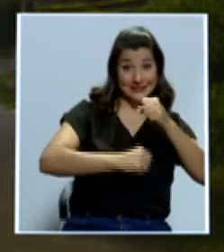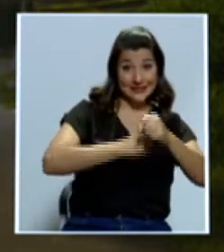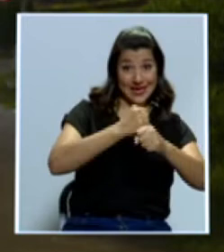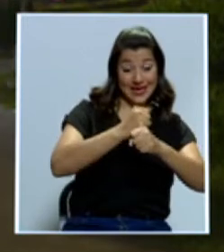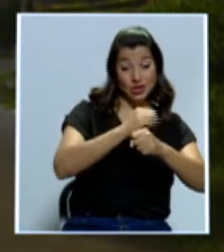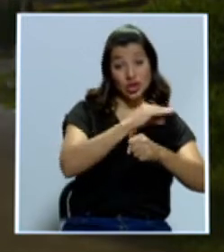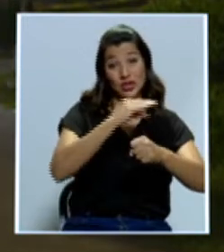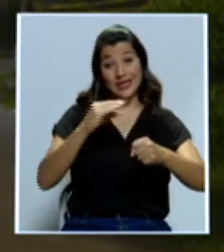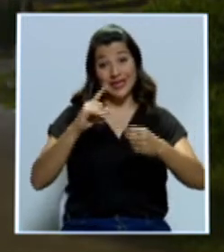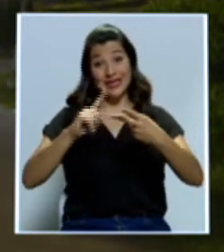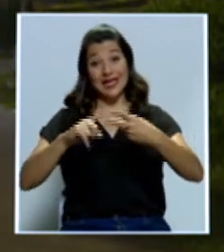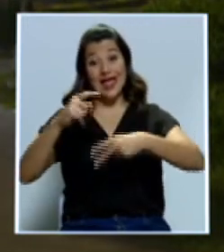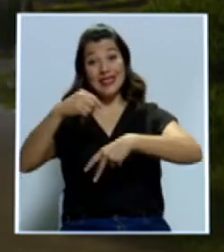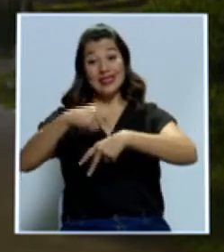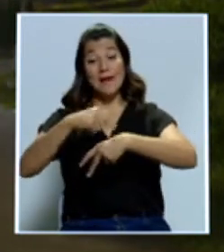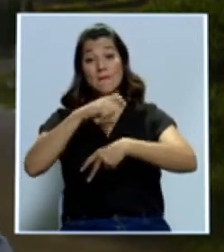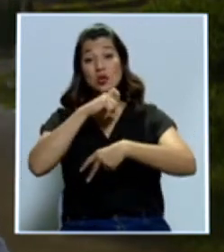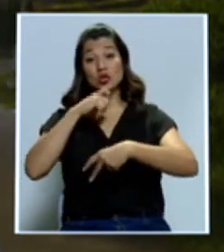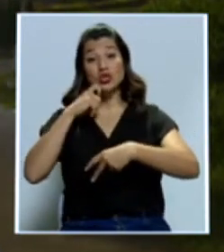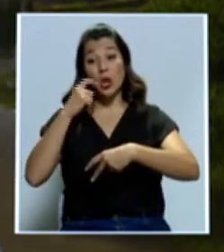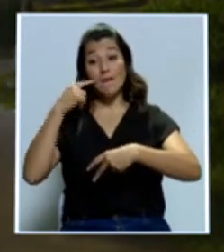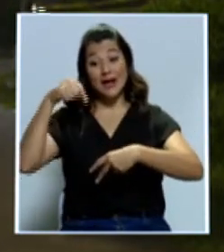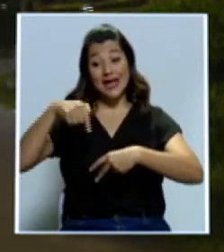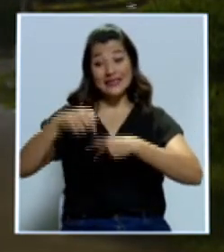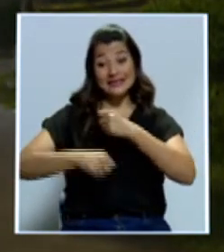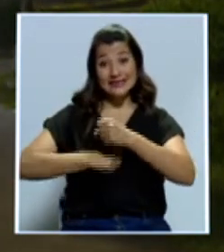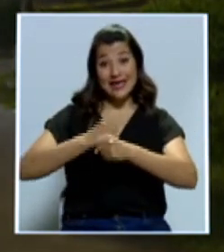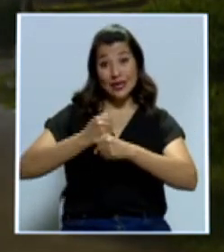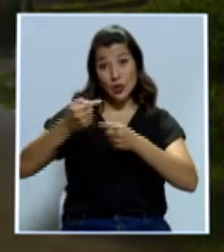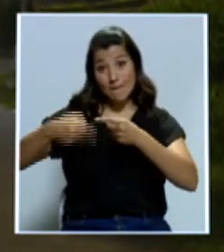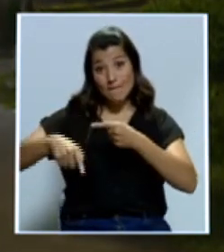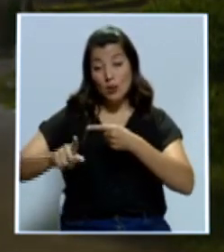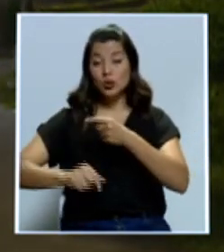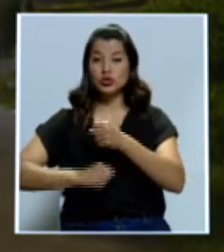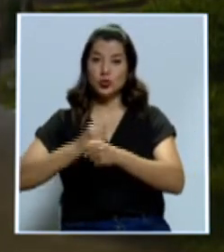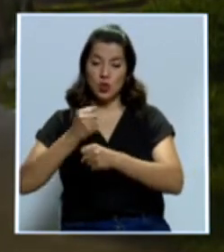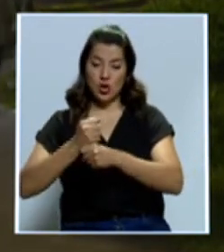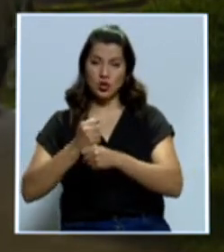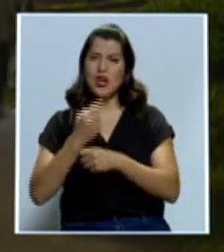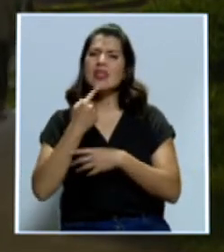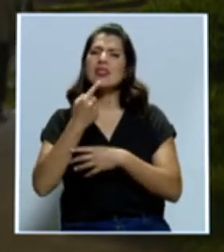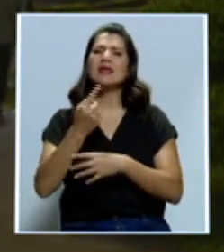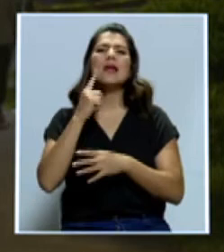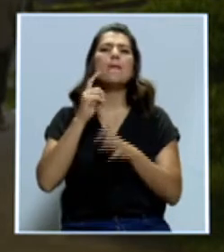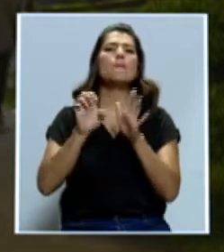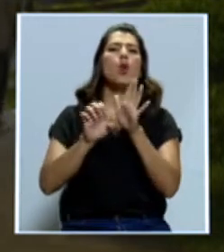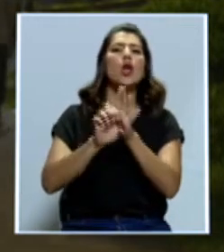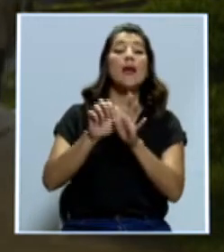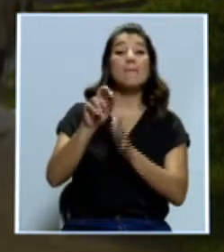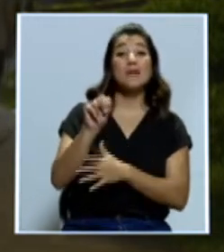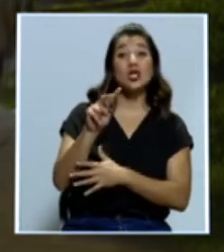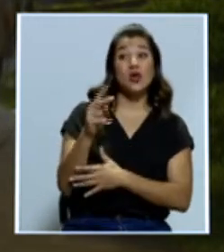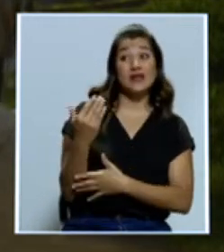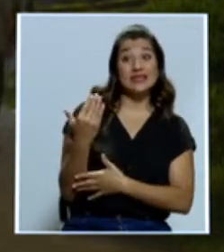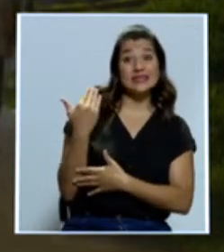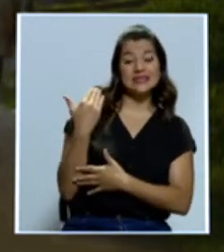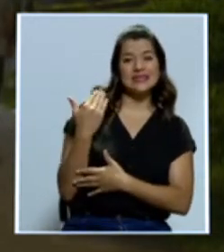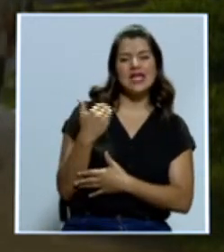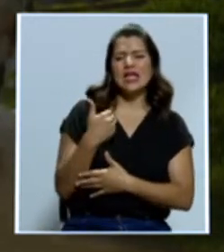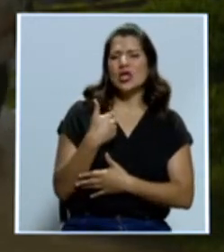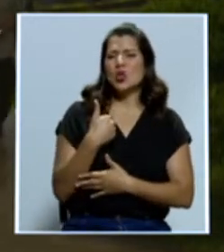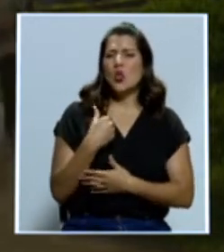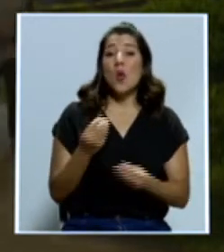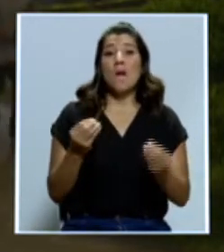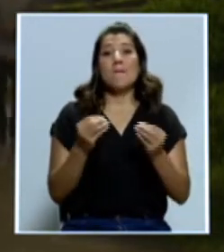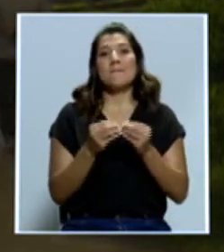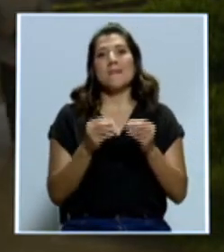el resto del año y para el próximo año. Lo que señalan es que, por ejemplo, en noviembre hubo un superávit de lluvias de